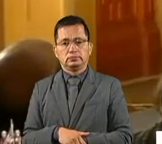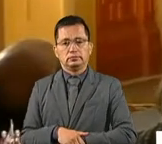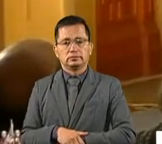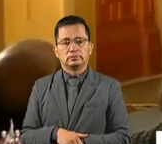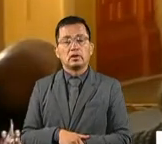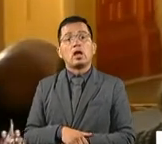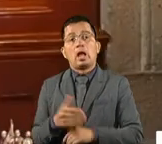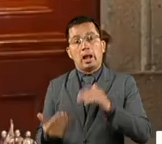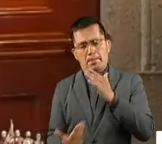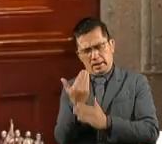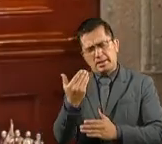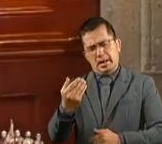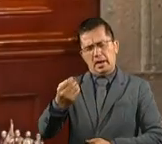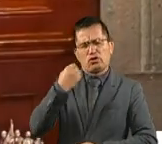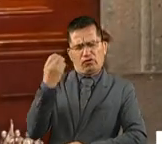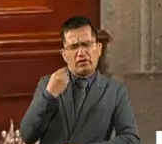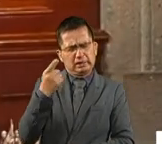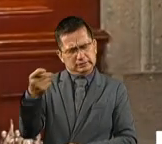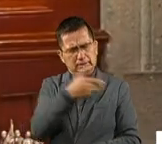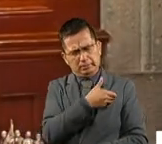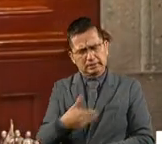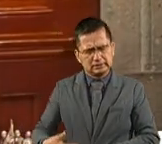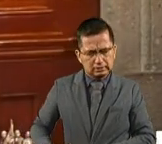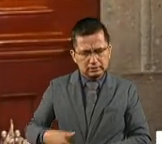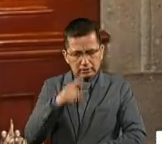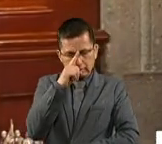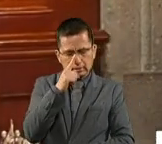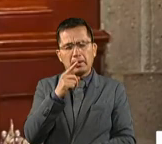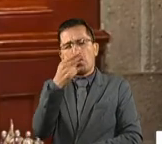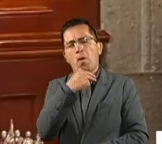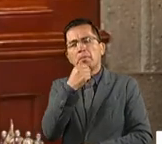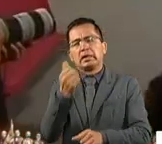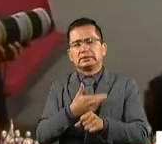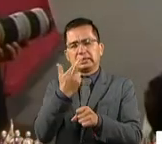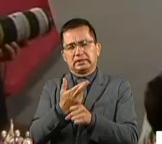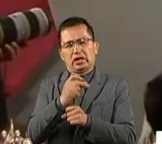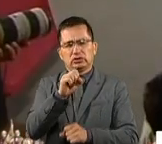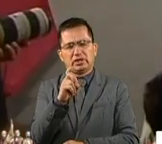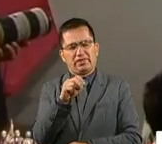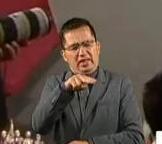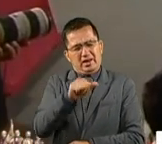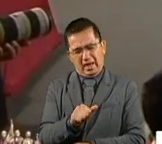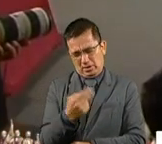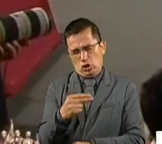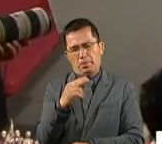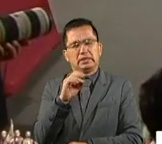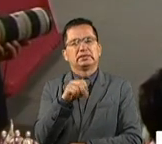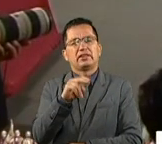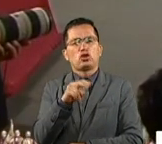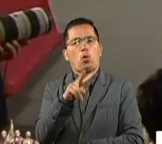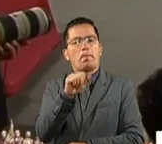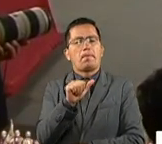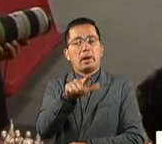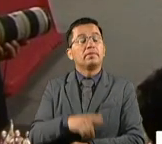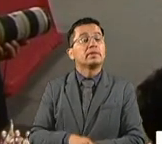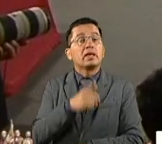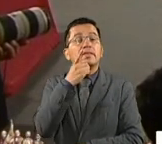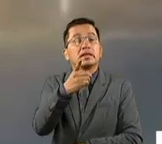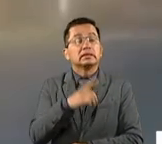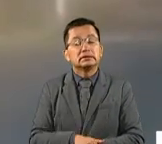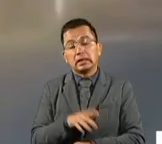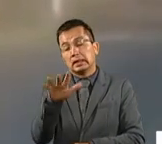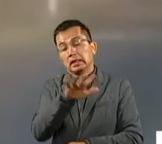En la conferencia matutina del titular del Ejecutivo Federal, el secretario de la Defensa Nacional, Luis Crescencio Sandoval, dio a conocer que de los 16